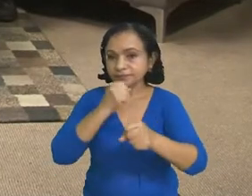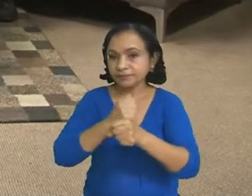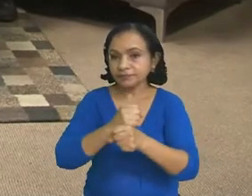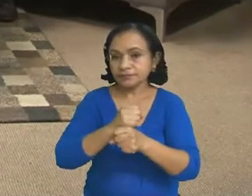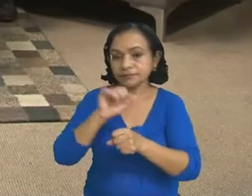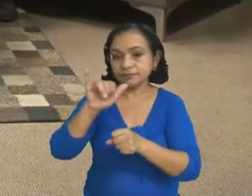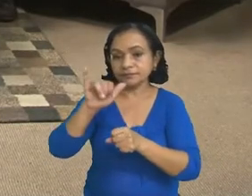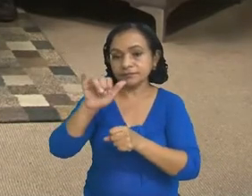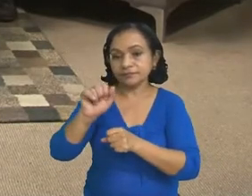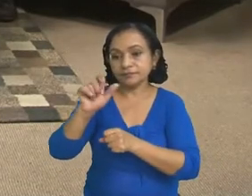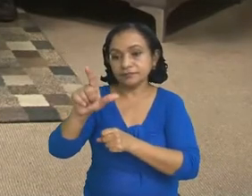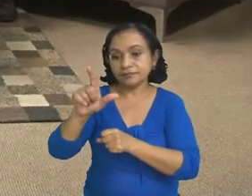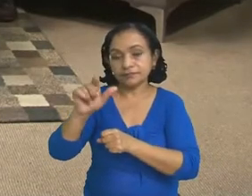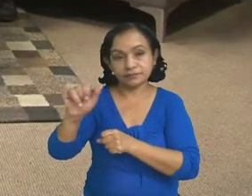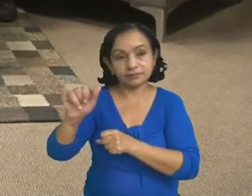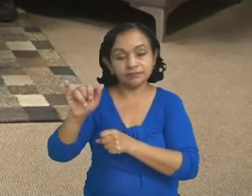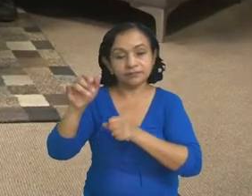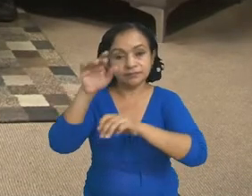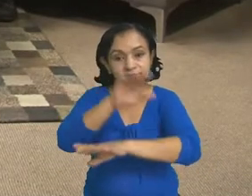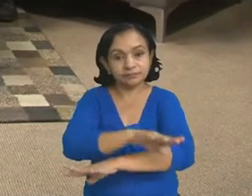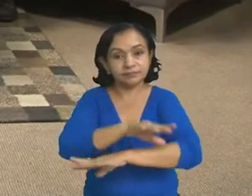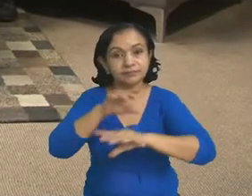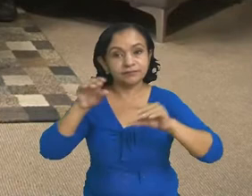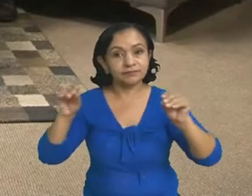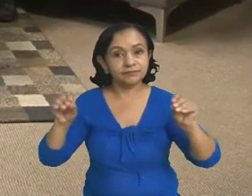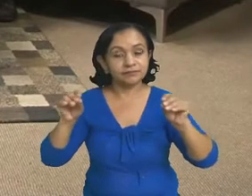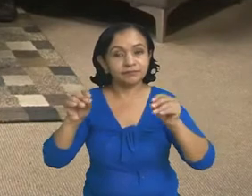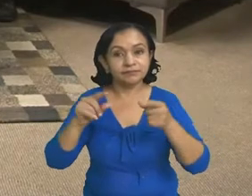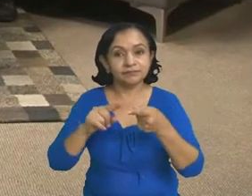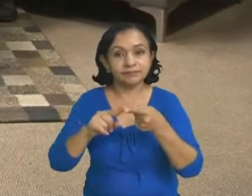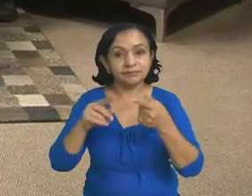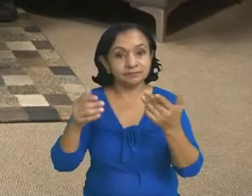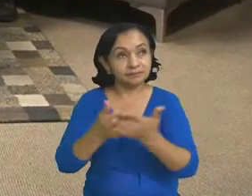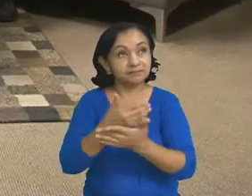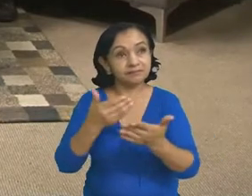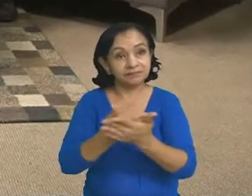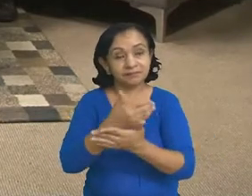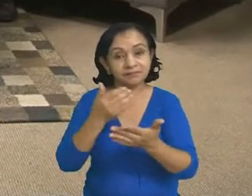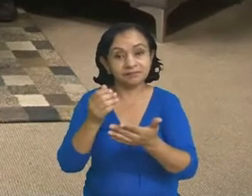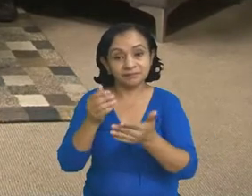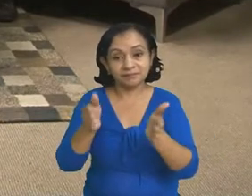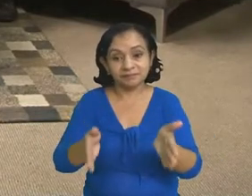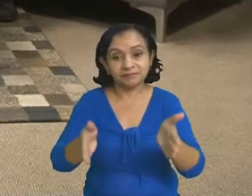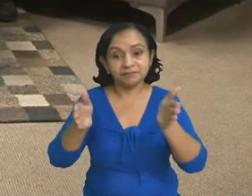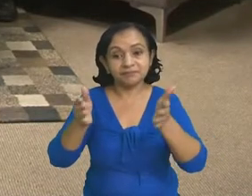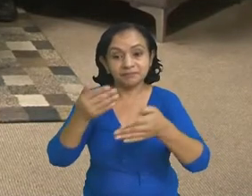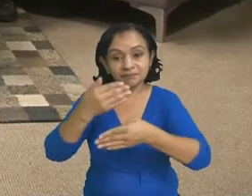subestación Yalí. Esa sí está en Jinotega. Ok. Es una nueva subestación. Esta